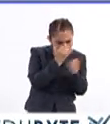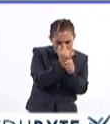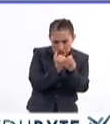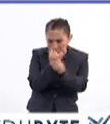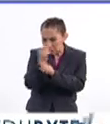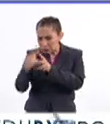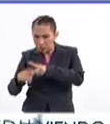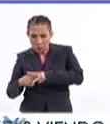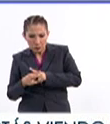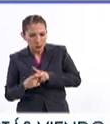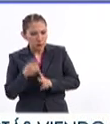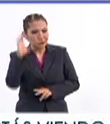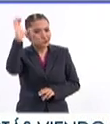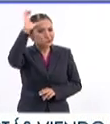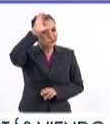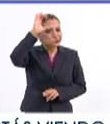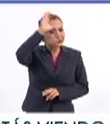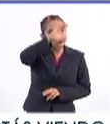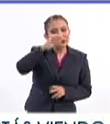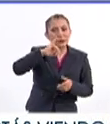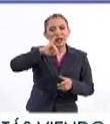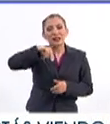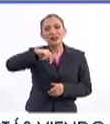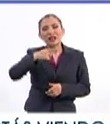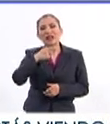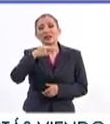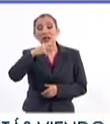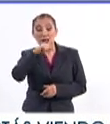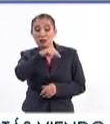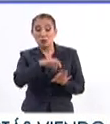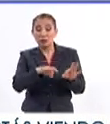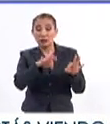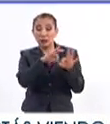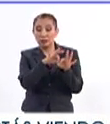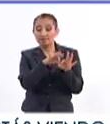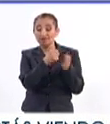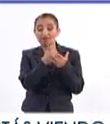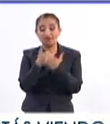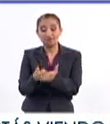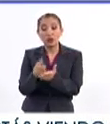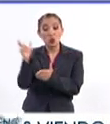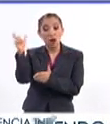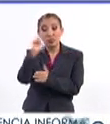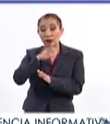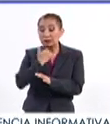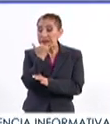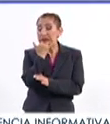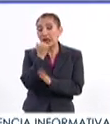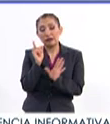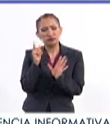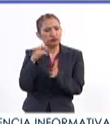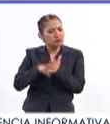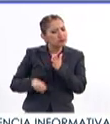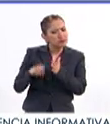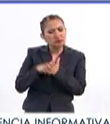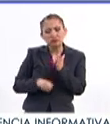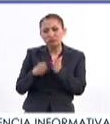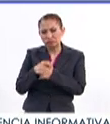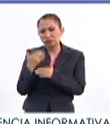estudiando matemáticas, ciencia, ingeniería, esas cosas son muy importantes y cuando hay errores, seguir,